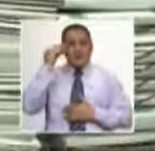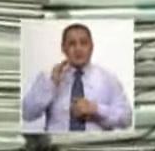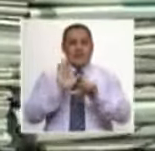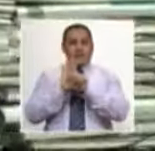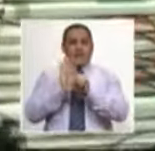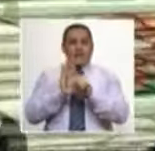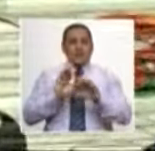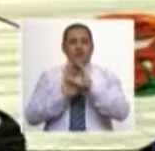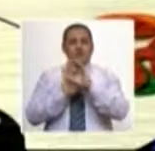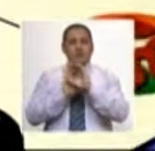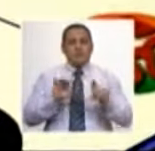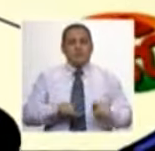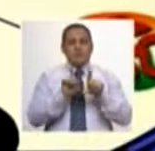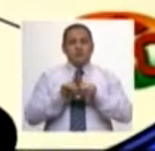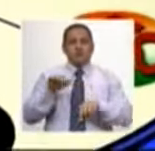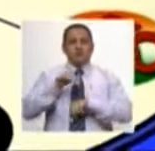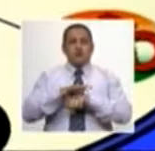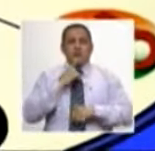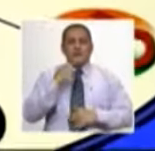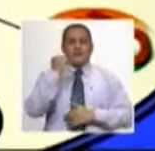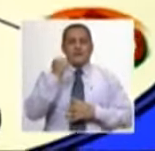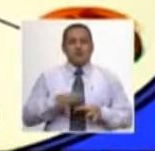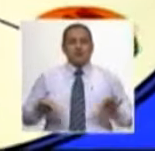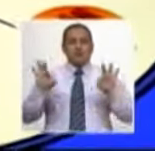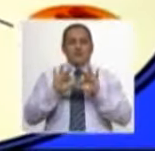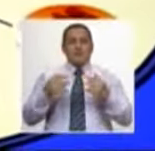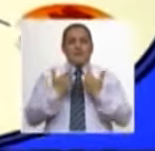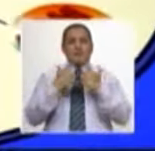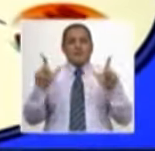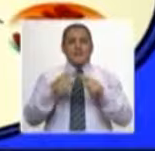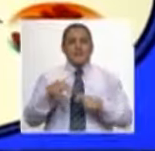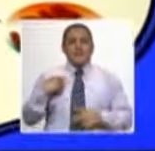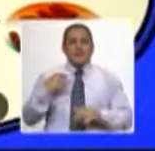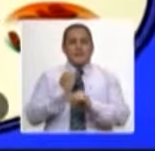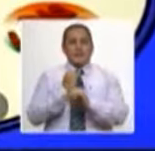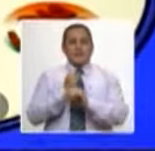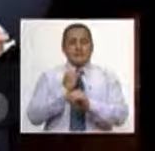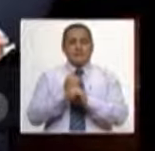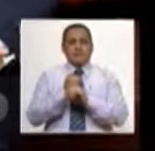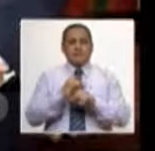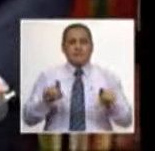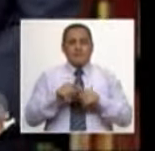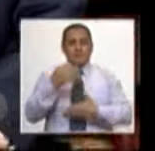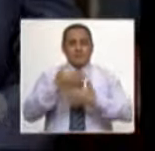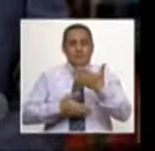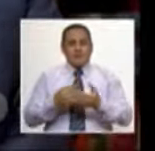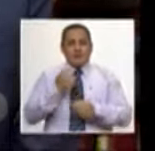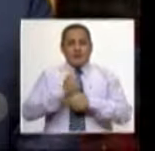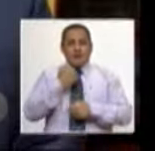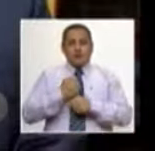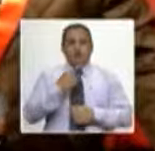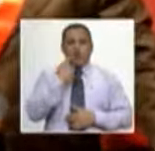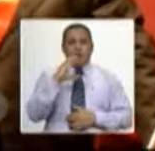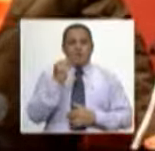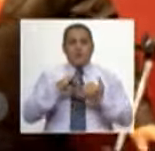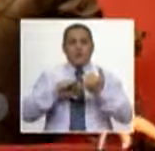doctrina constitucional sobre el derecho fundamental de la libertad religiosa. Texto elaborado por el doctor Oscar